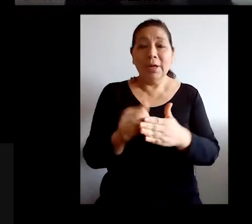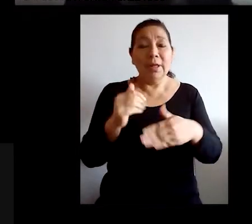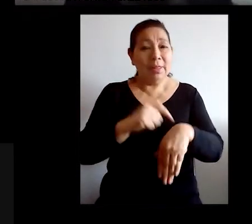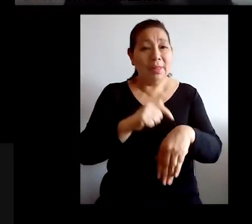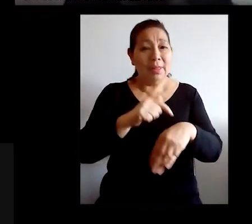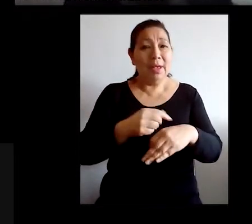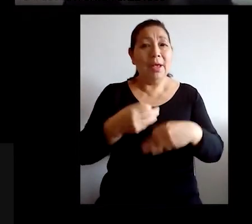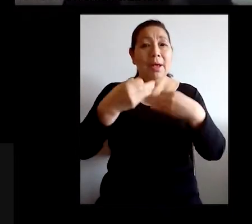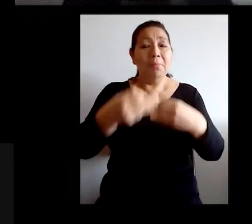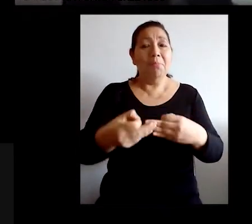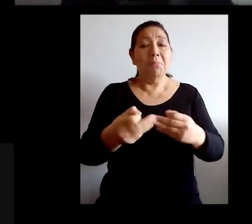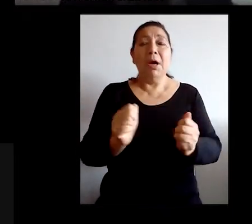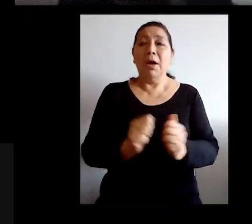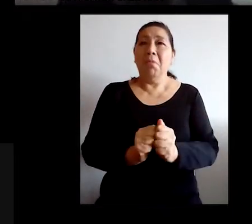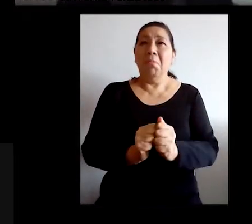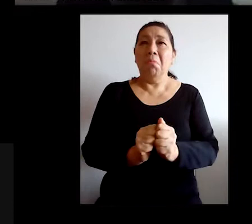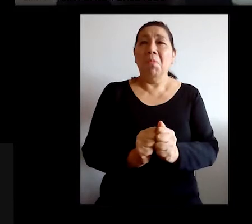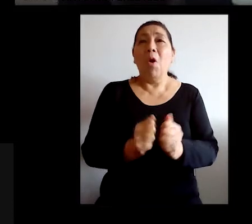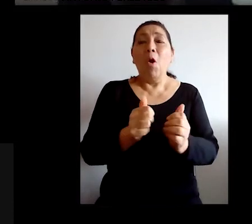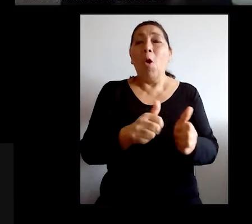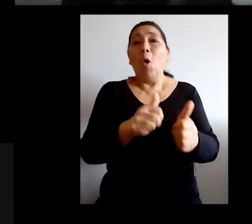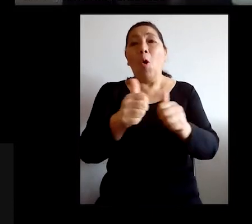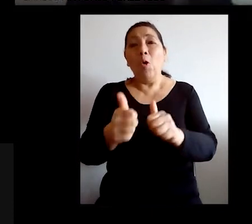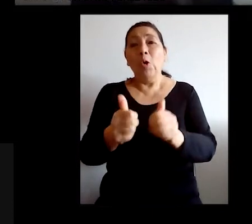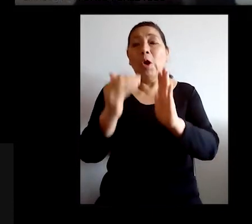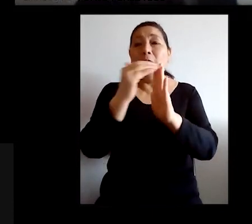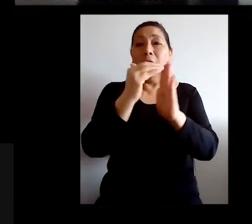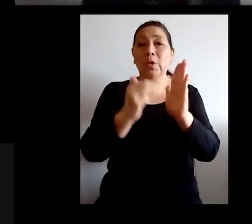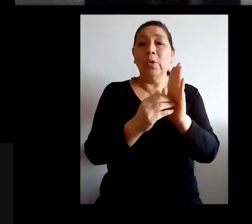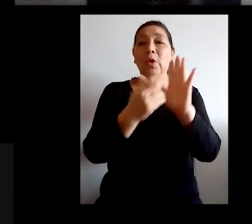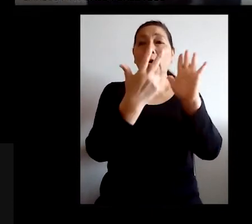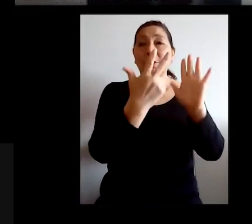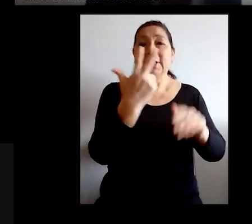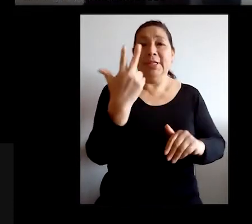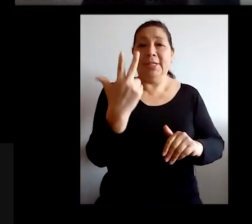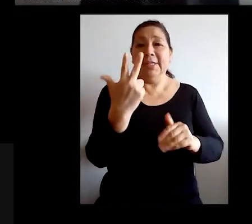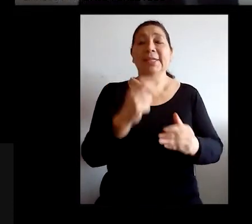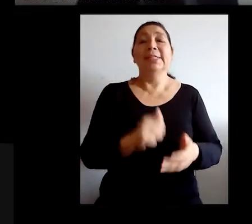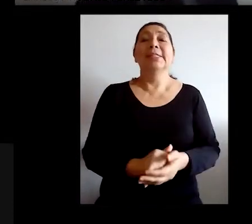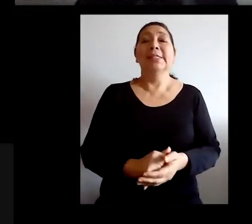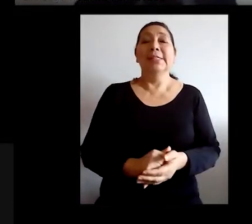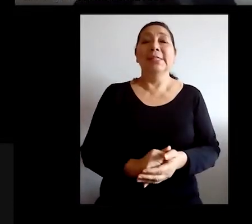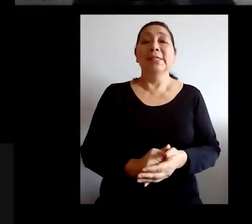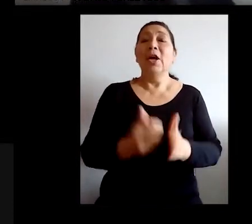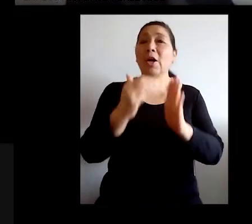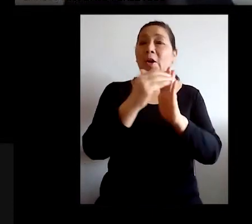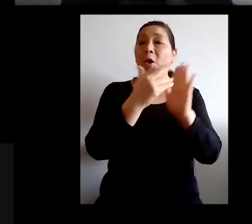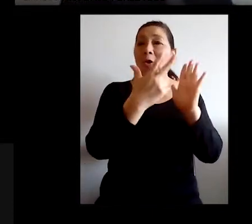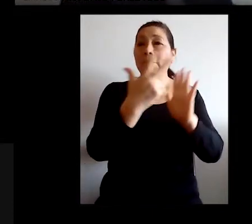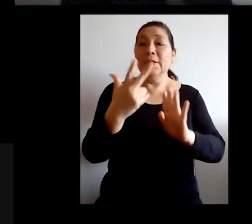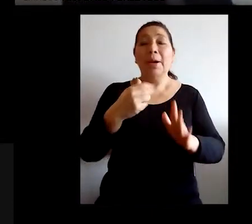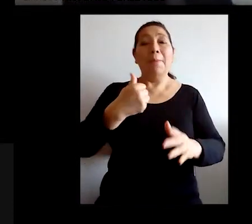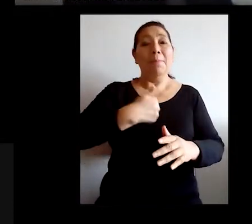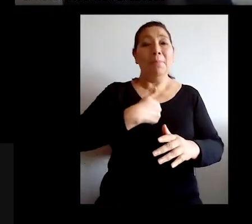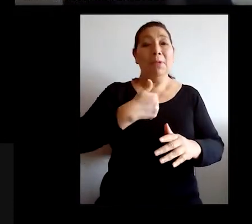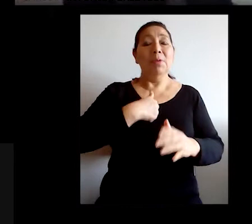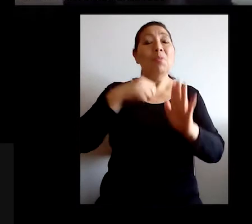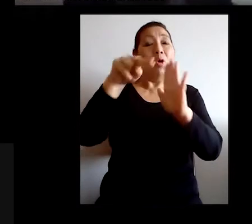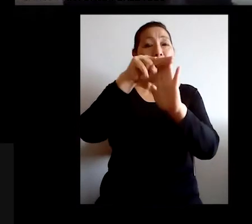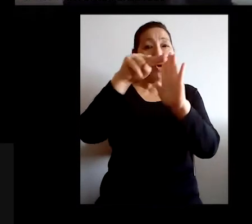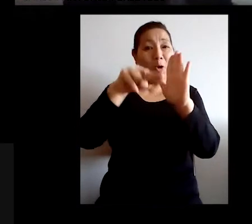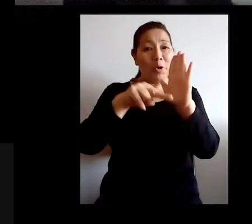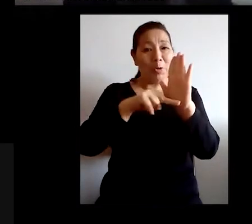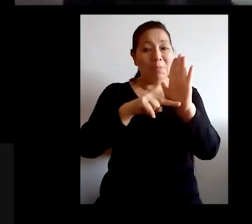el plazo debe ser el plazo extraordinario previsto en el artículo 83, artículo 83 del mismo cuerpo